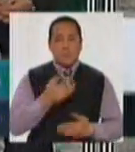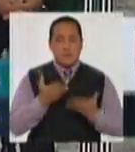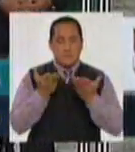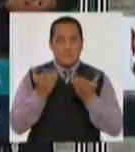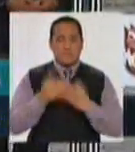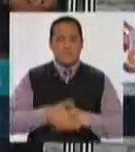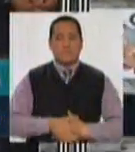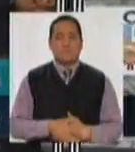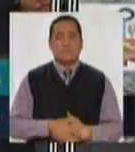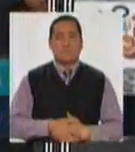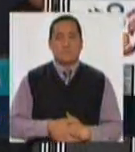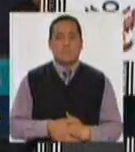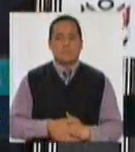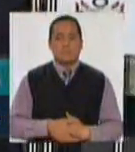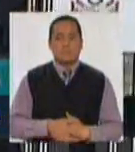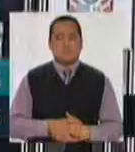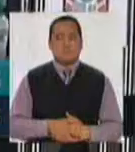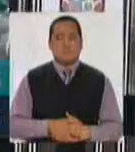Rousseff.